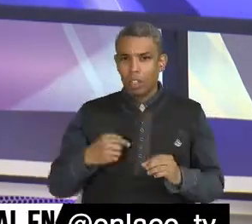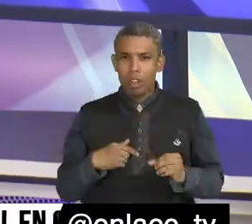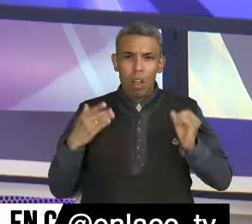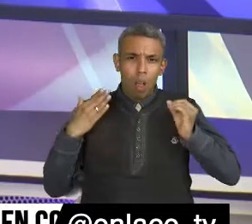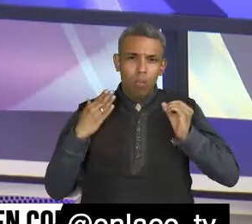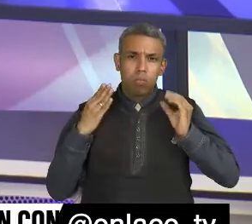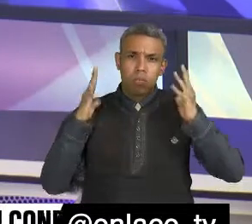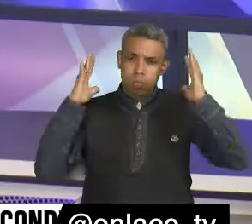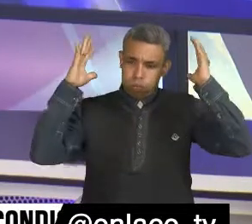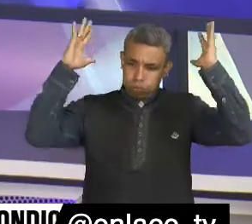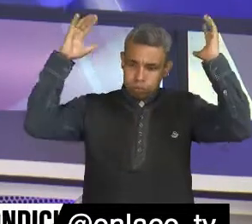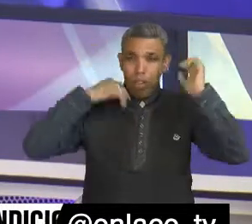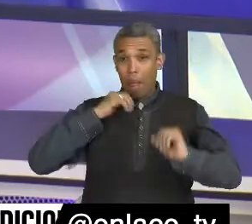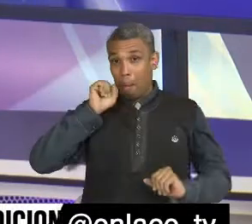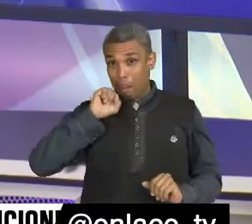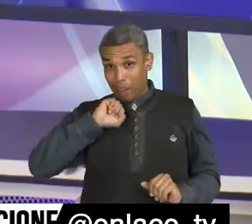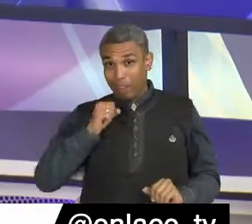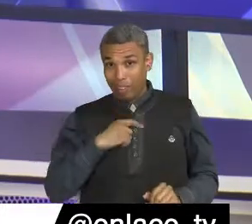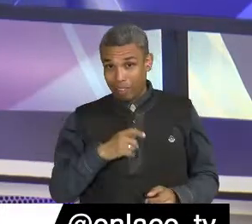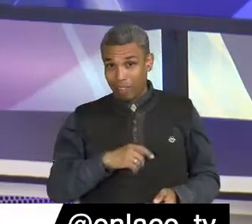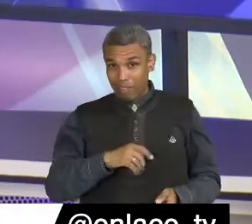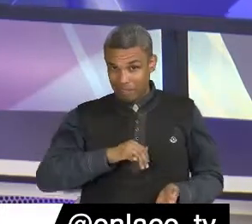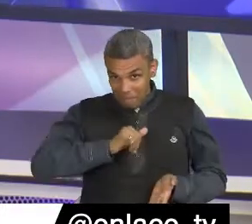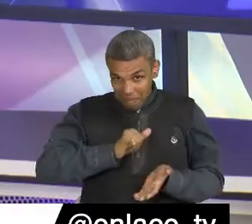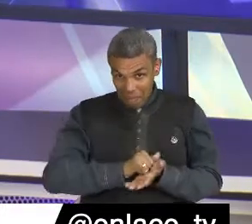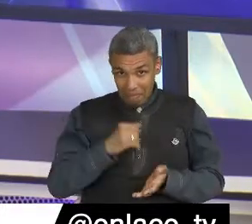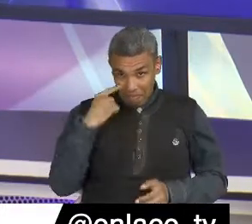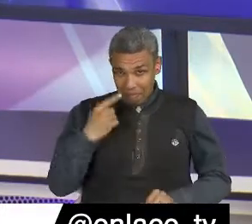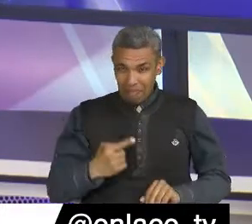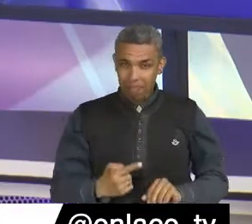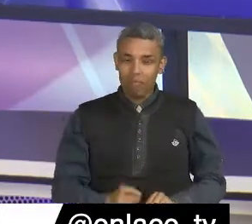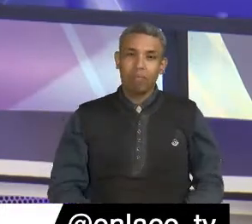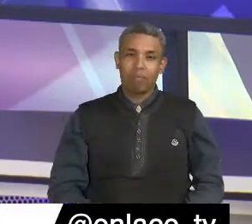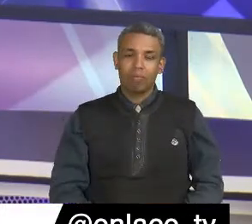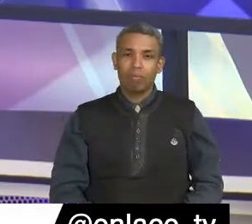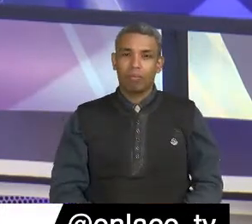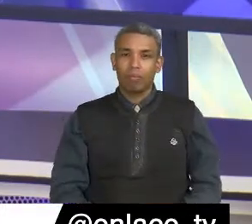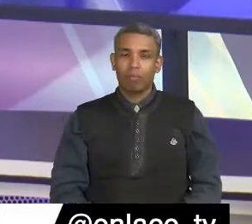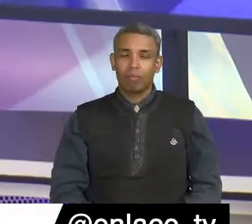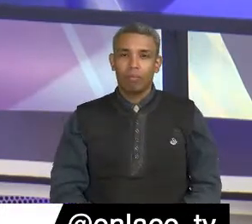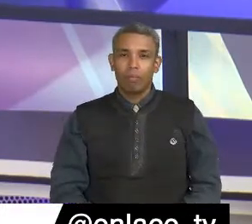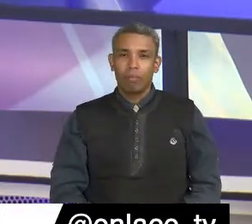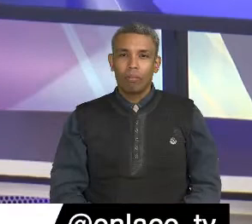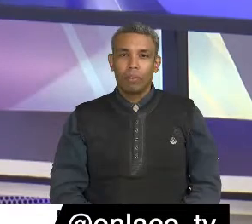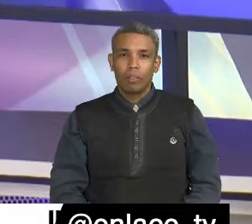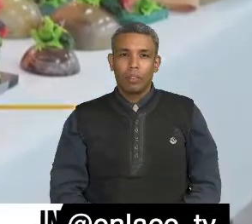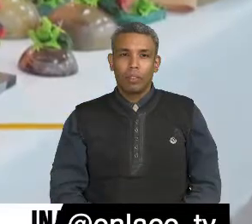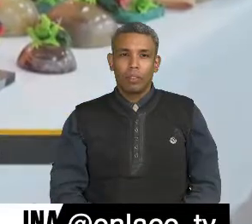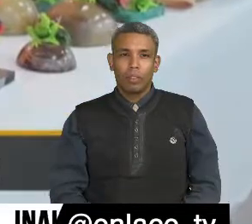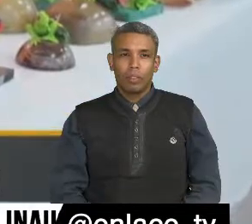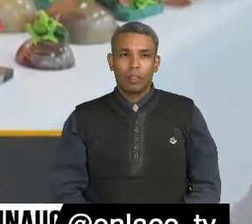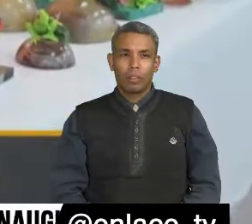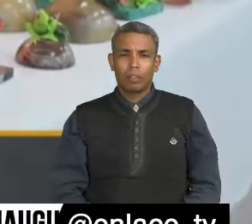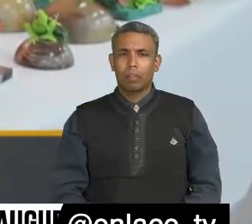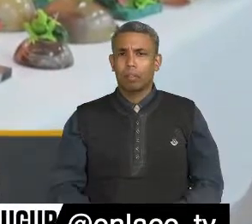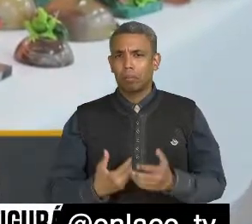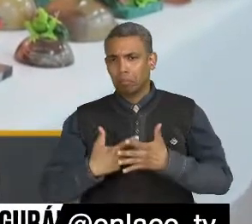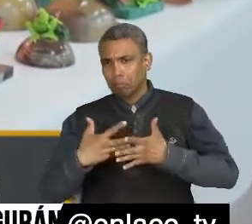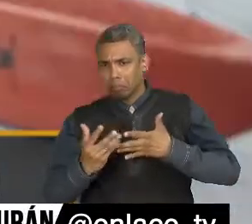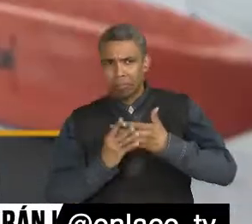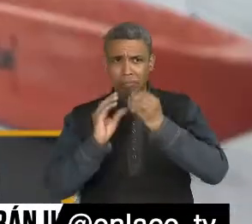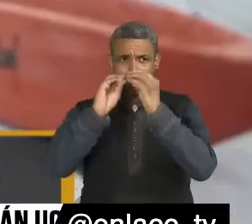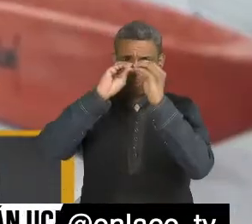95 del municipio. Artistas y talentos 100% barranqueños se tomarán estas festividades. Artesanos,